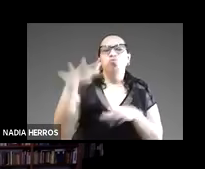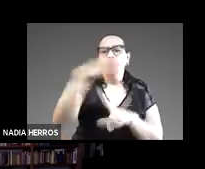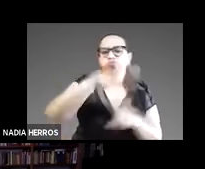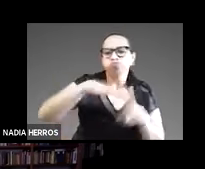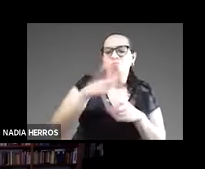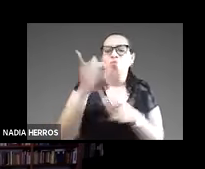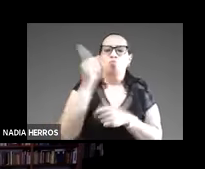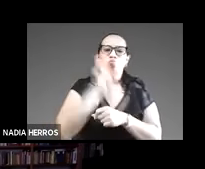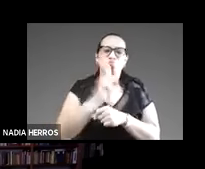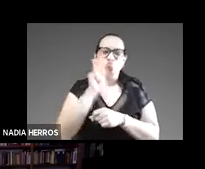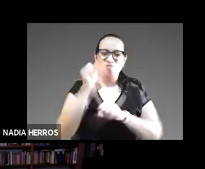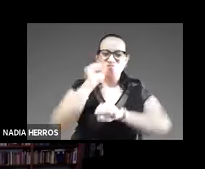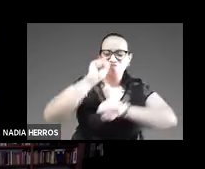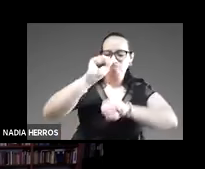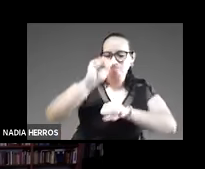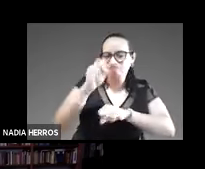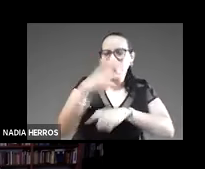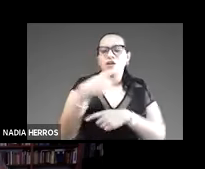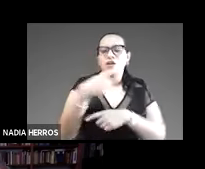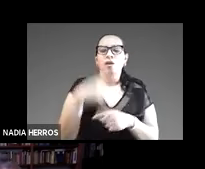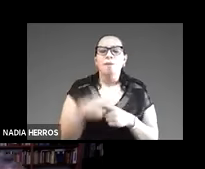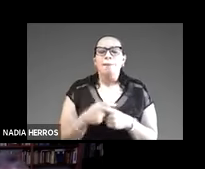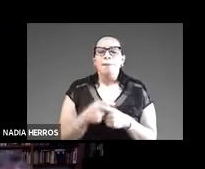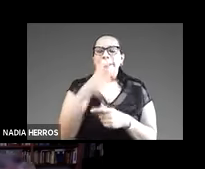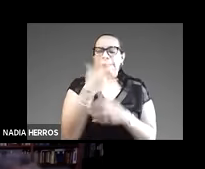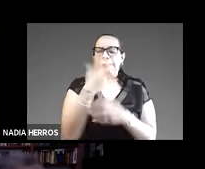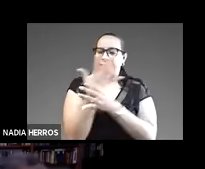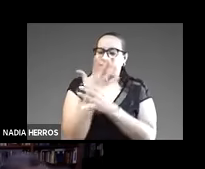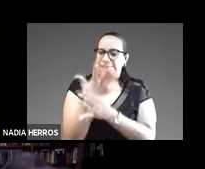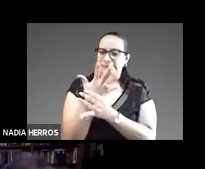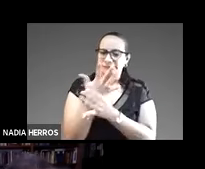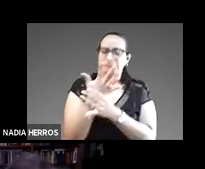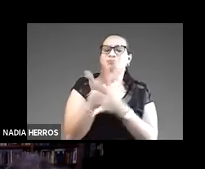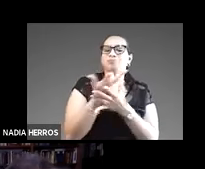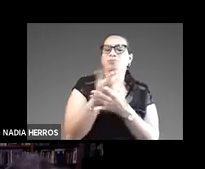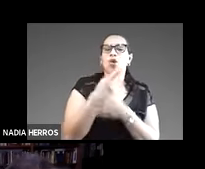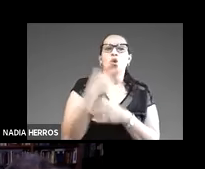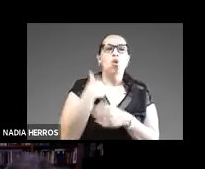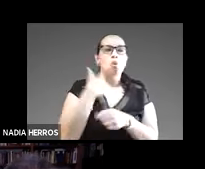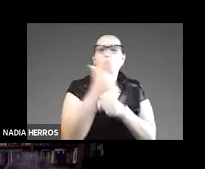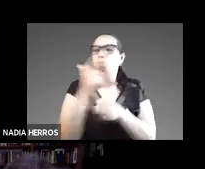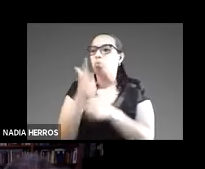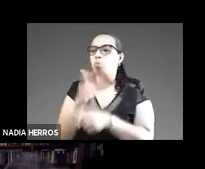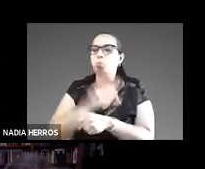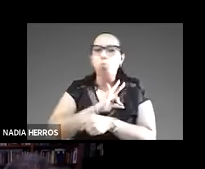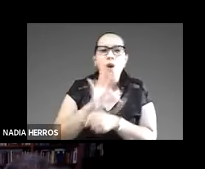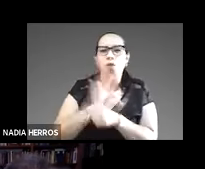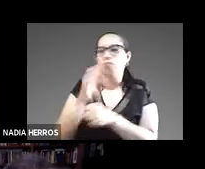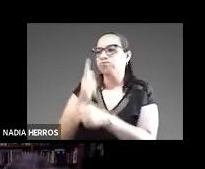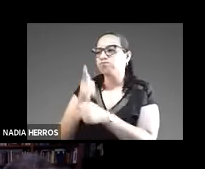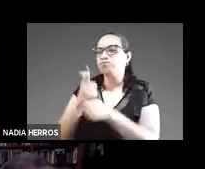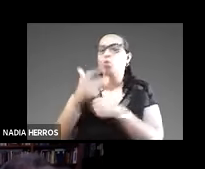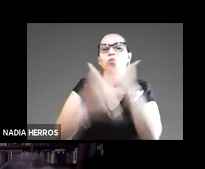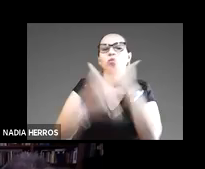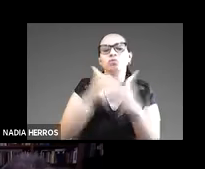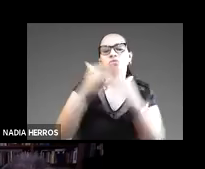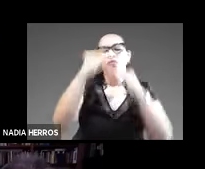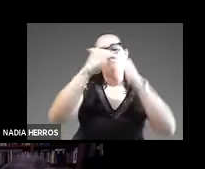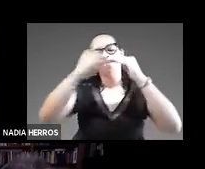Wright, decía que uno se podía dar cuenta de los procesos de desigualdad